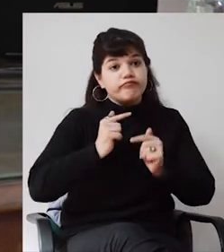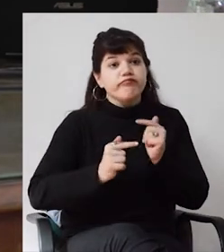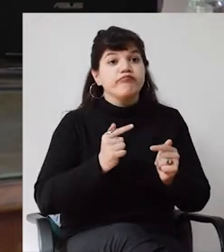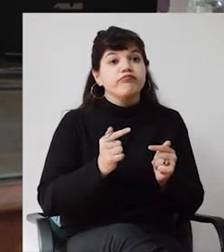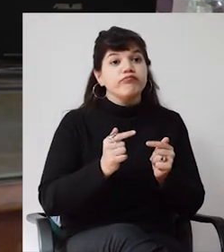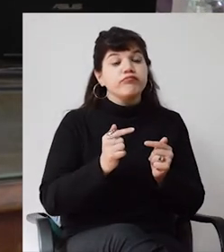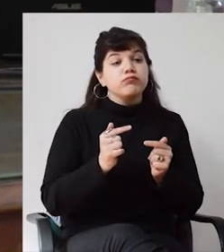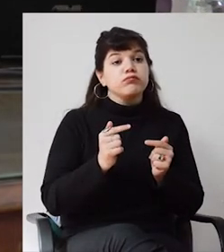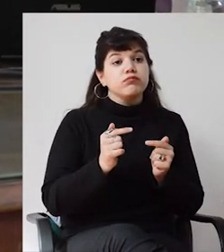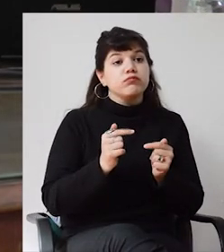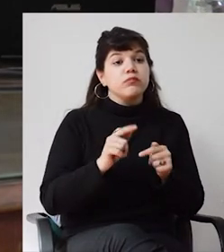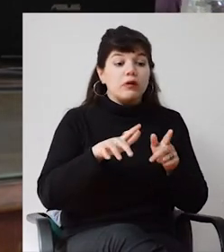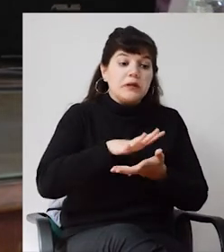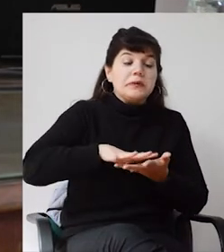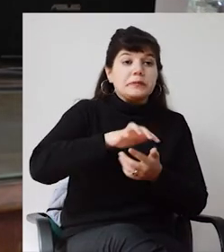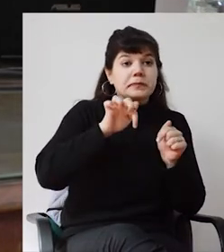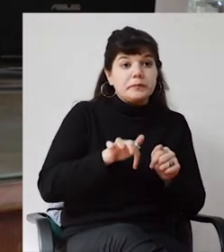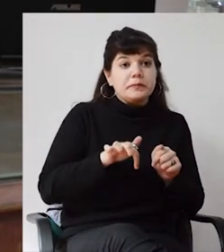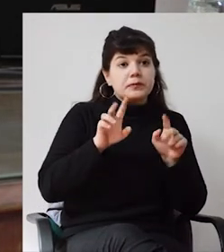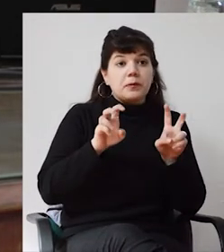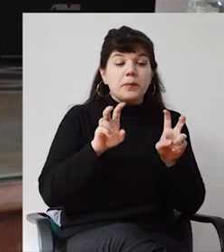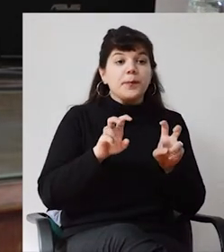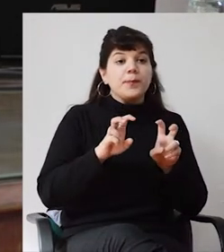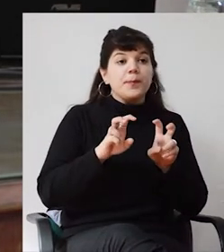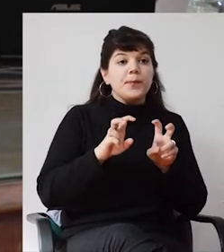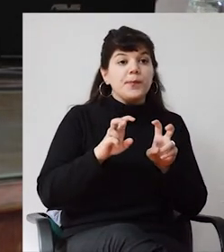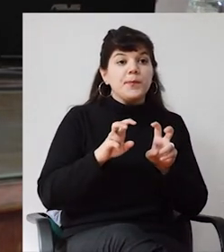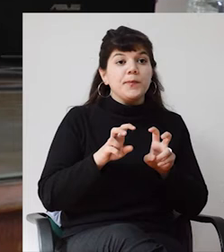Entonces, continuamos con el espacio de hoy.